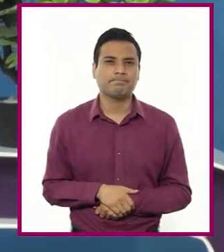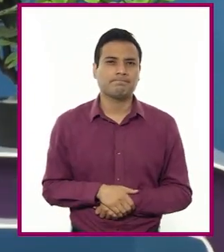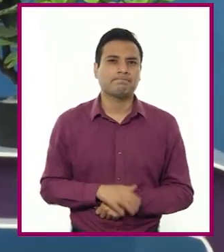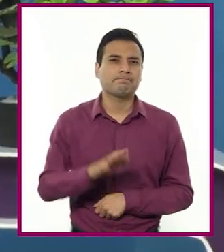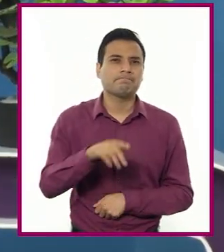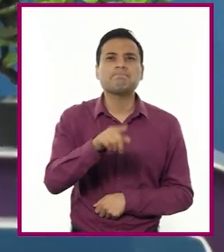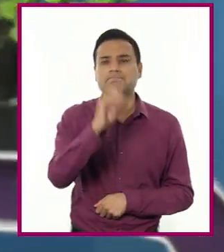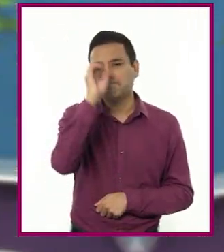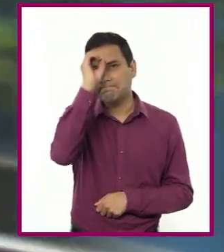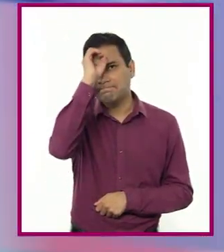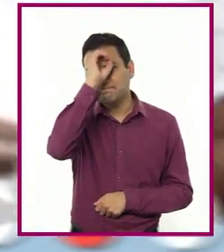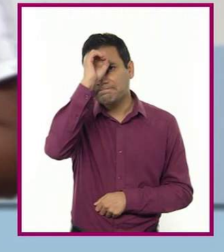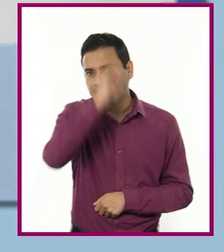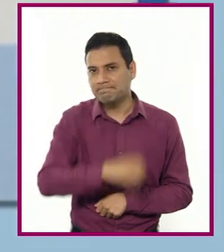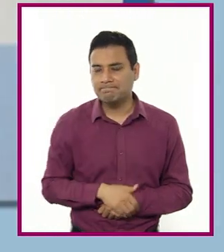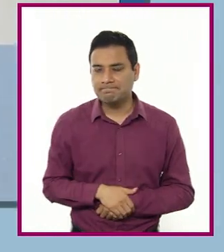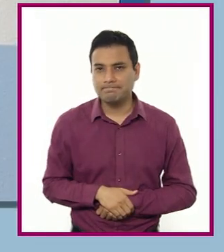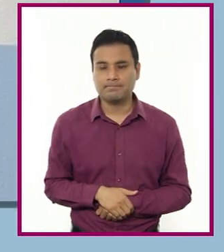maestro Caín?